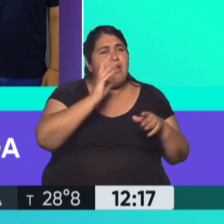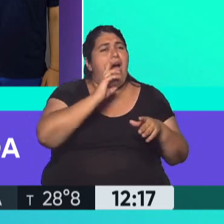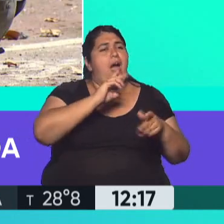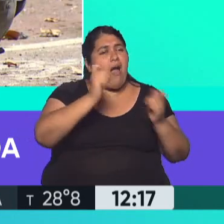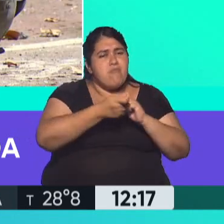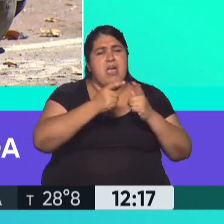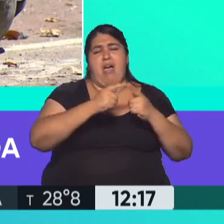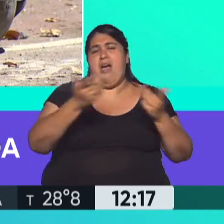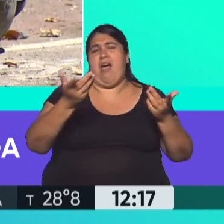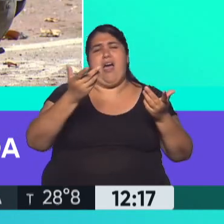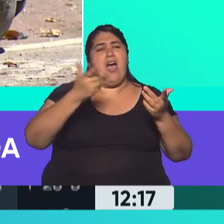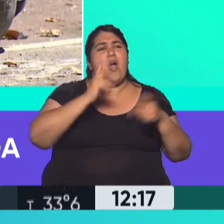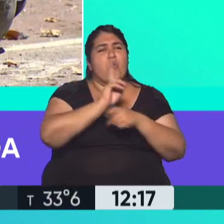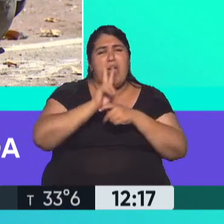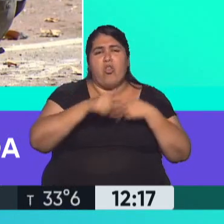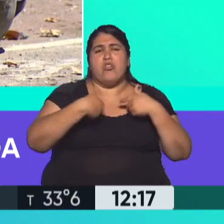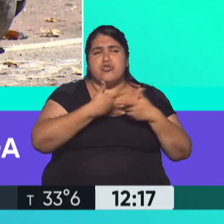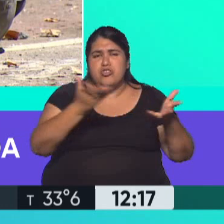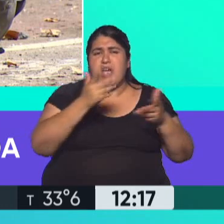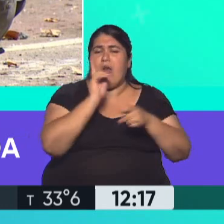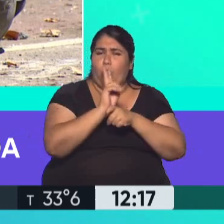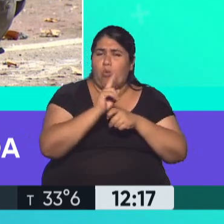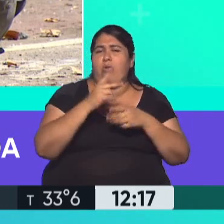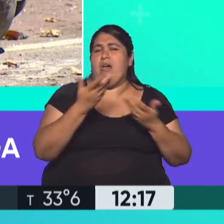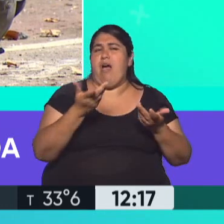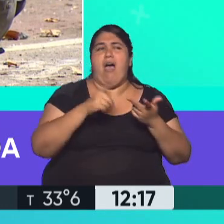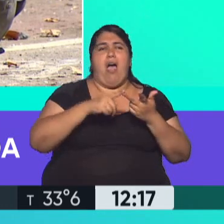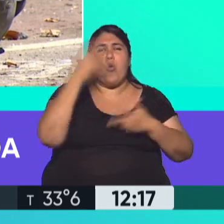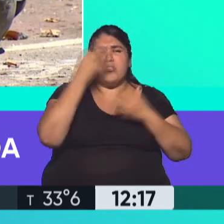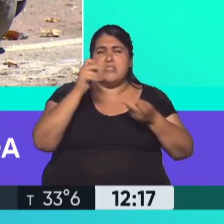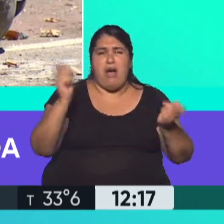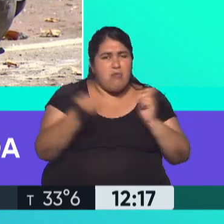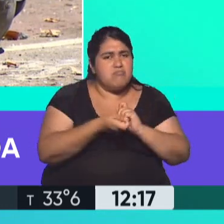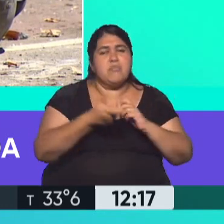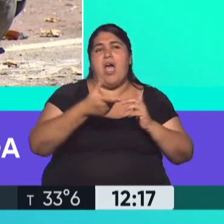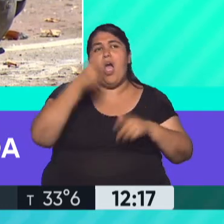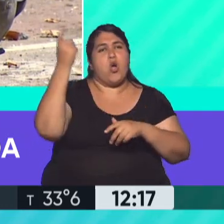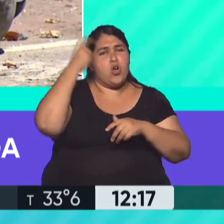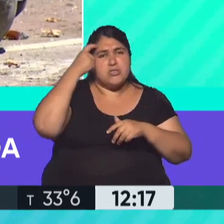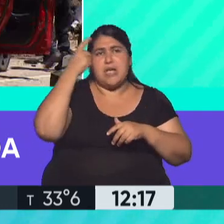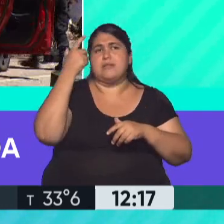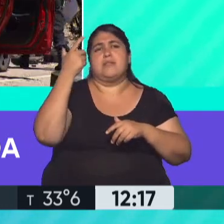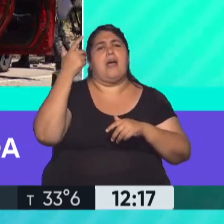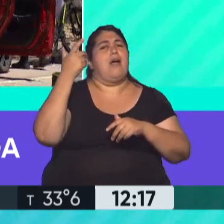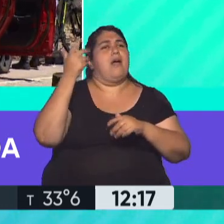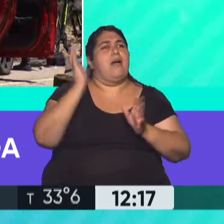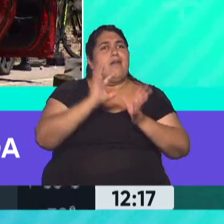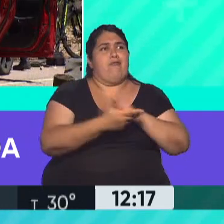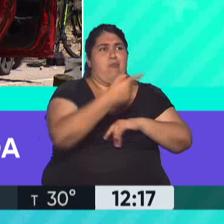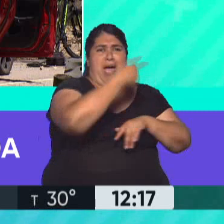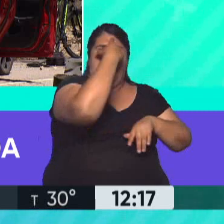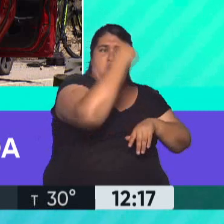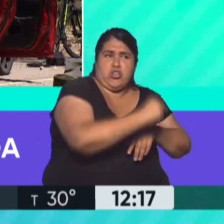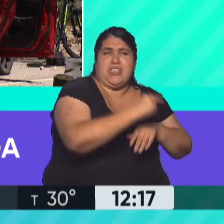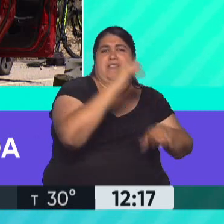justicia, fundamentalmente la justicia, hay que cambiar la conciencia. Yo digo que se llevó la inconsciencia, se llevó la conciencia,